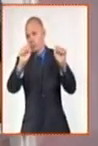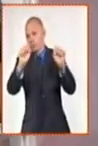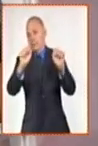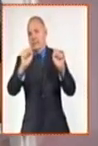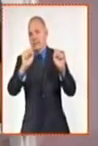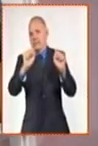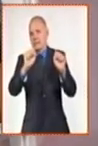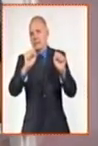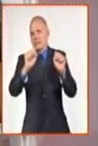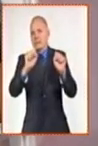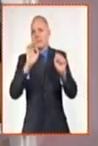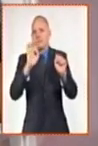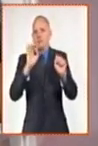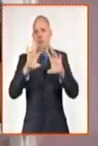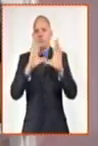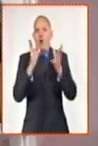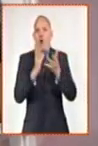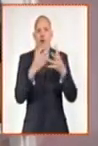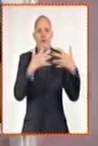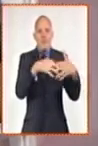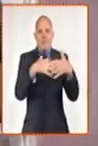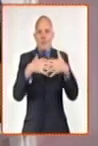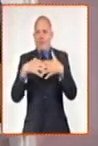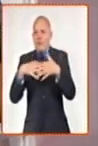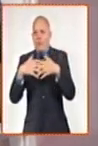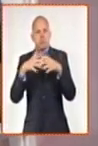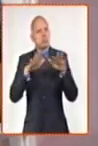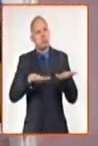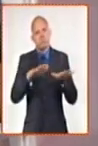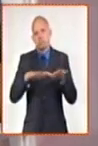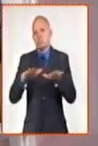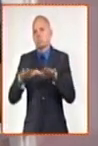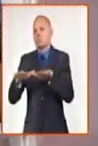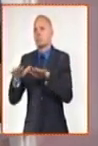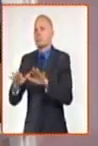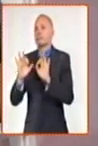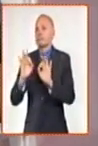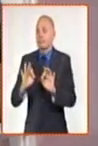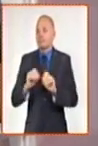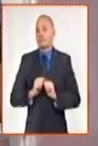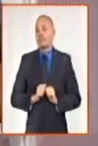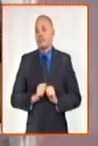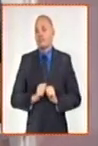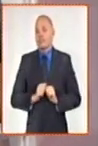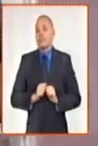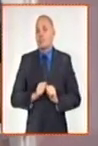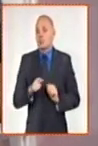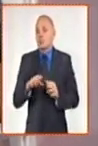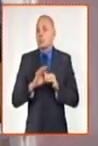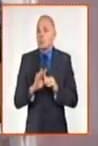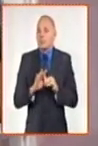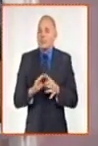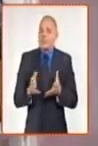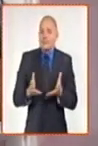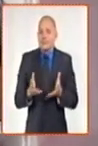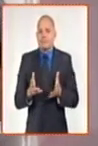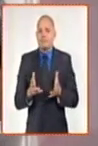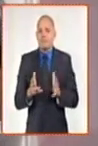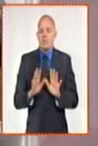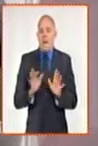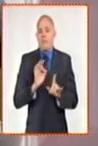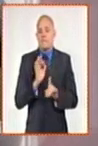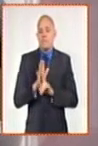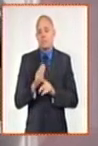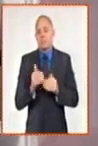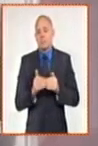la generación del país fue a cero, quiere decir que no había ninguna unidad generadora en ese momento entregando energía al sistema eléctrico.